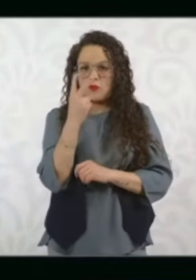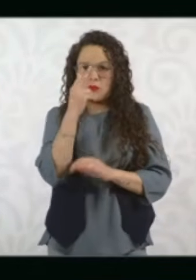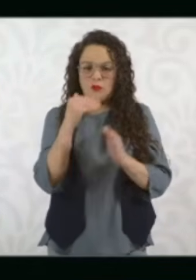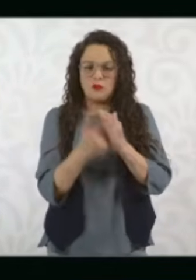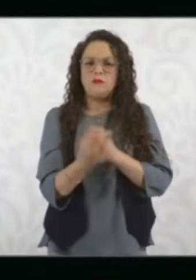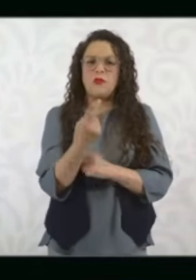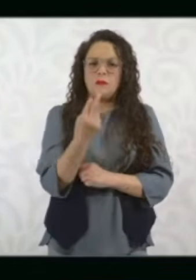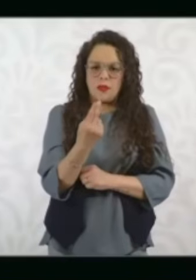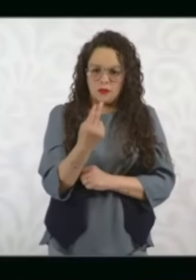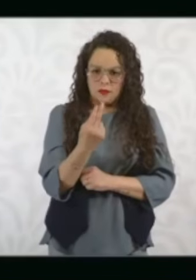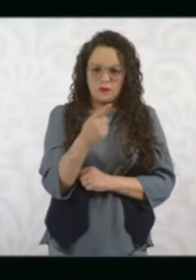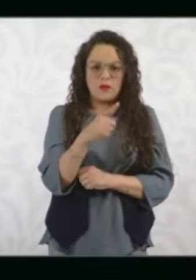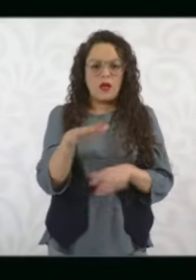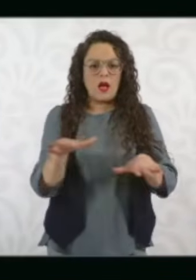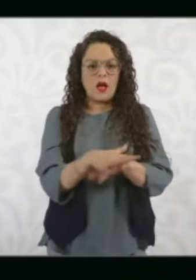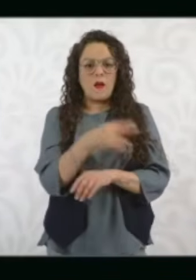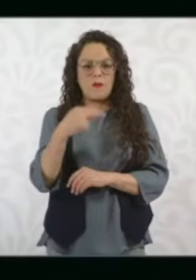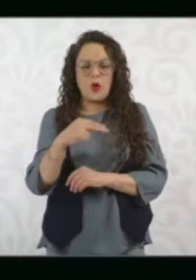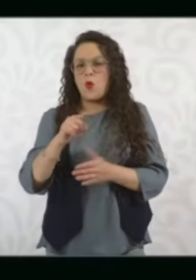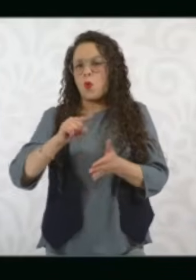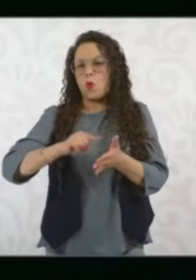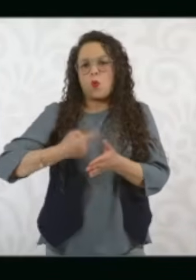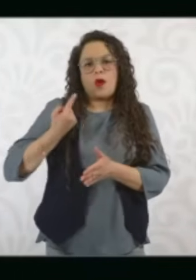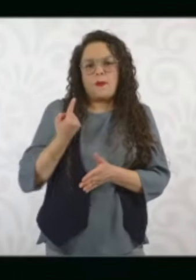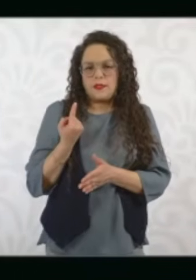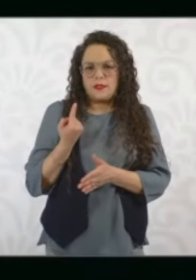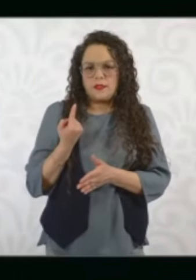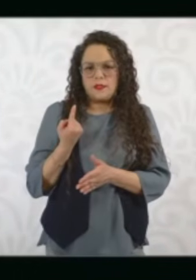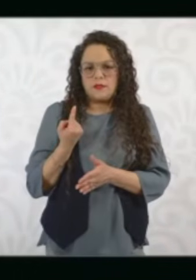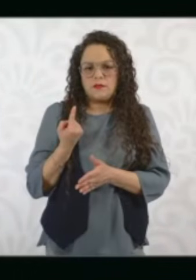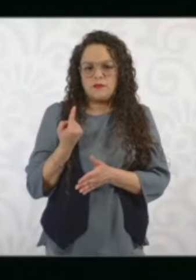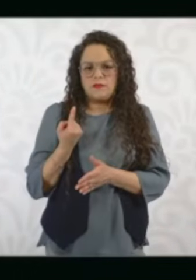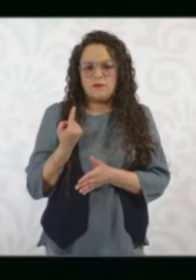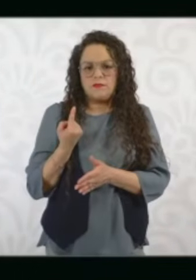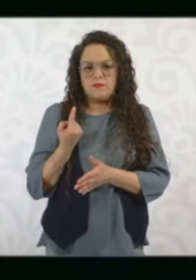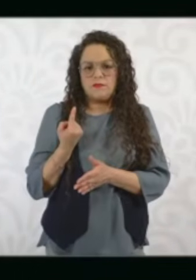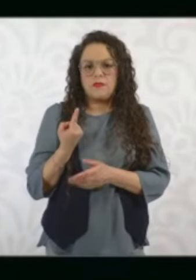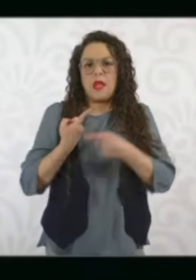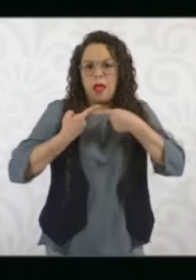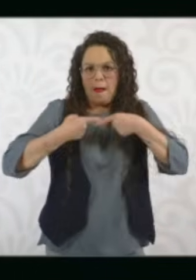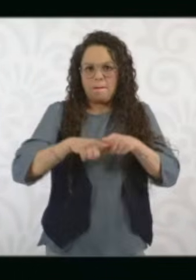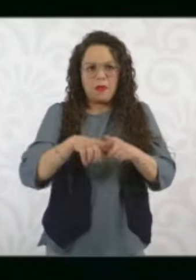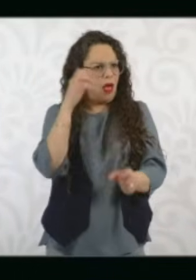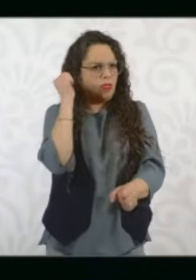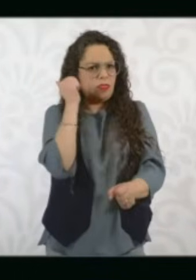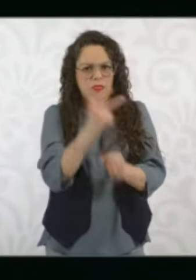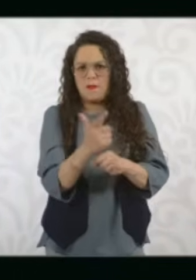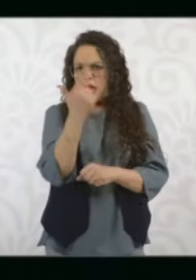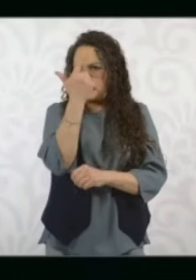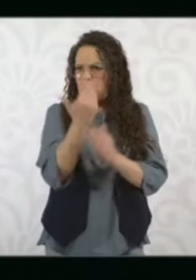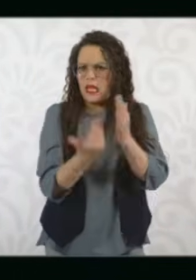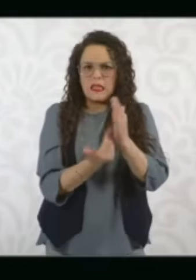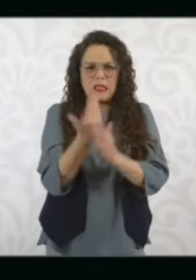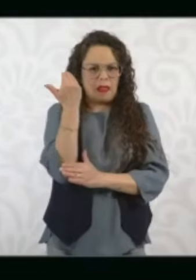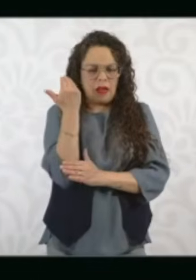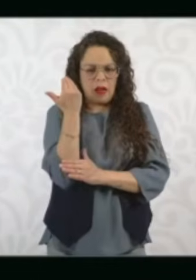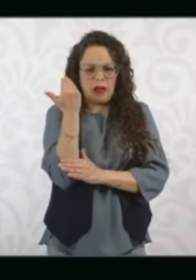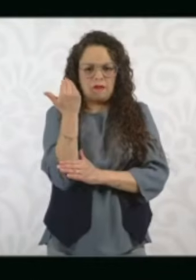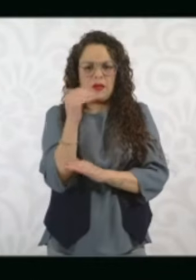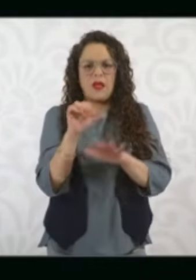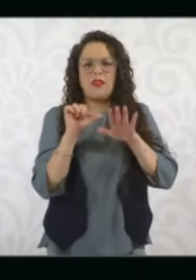2025, un cambio de nombre, igual su actividad inicia temprano, 7 de la mañana,